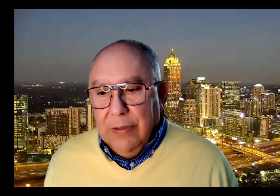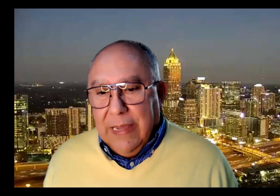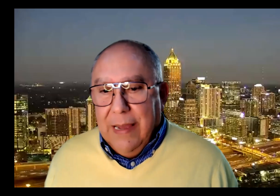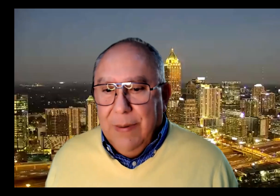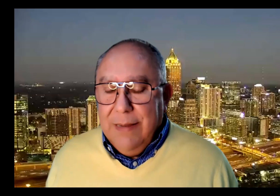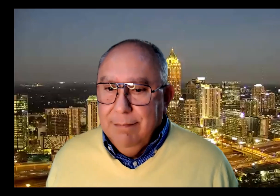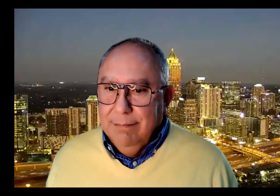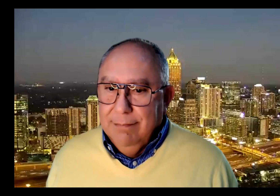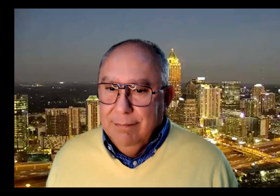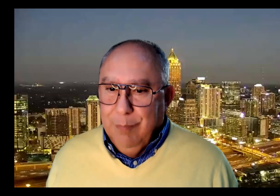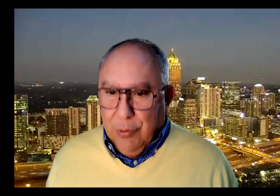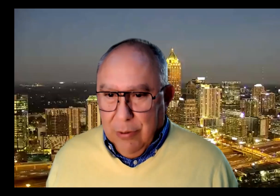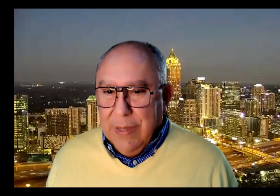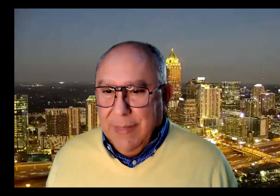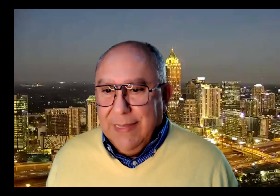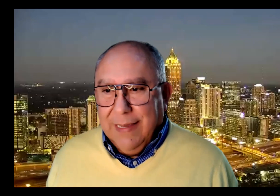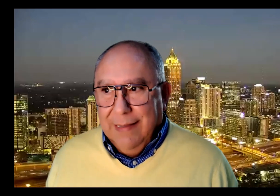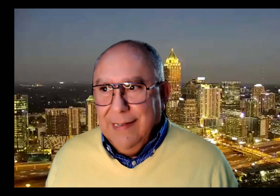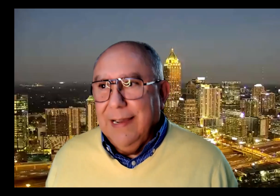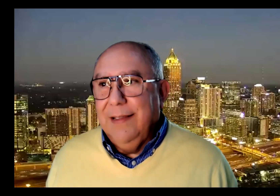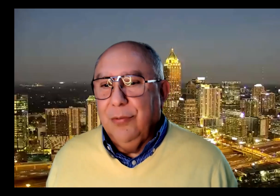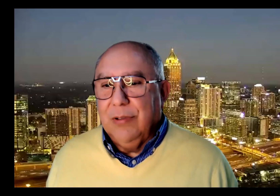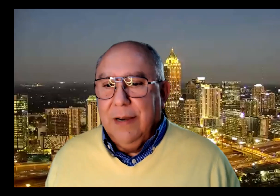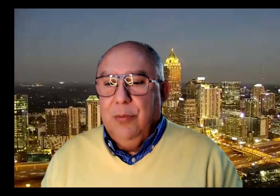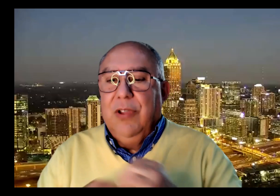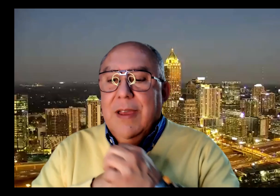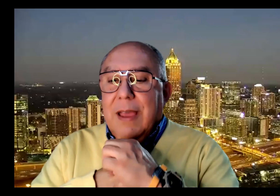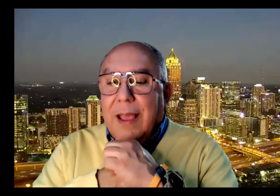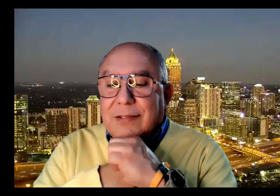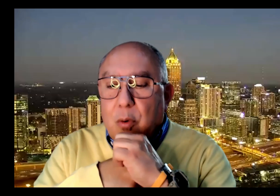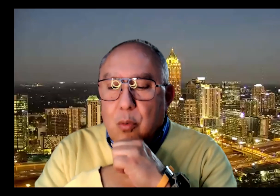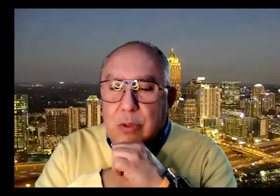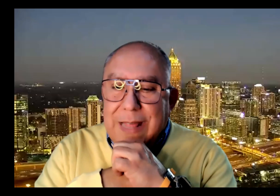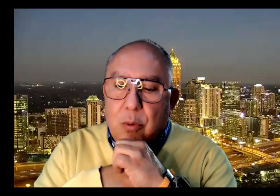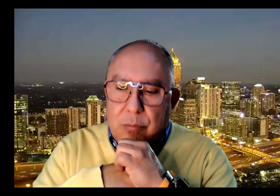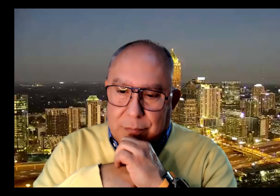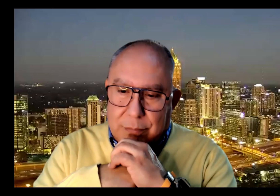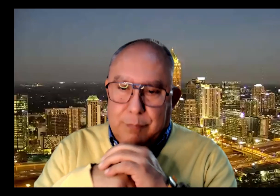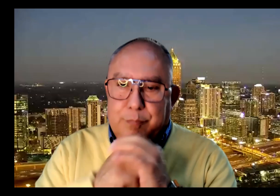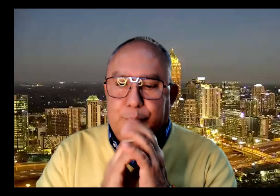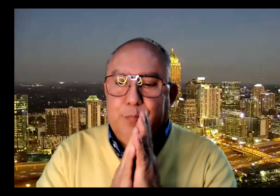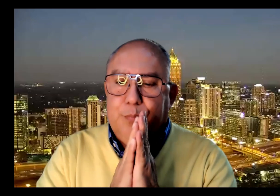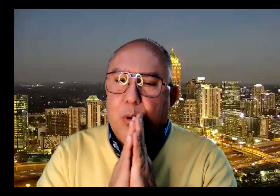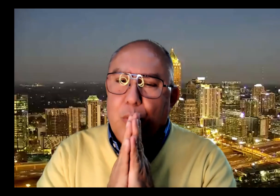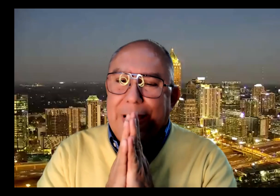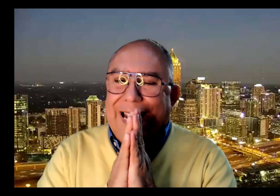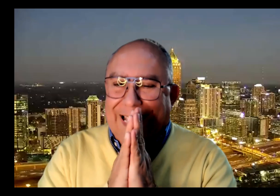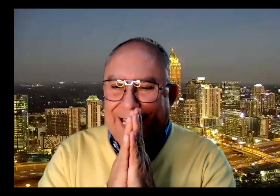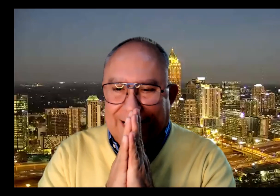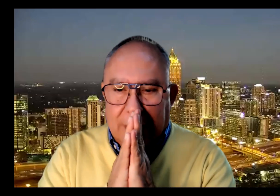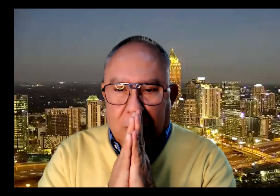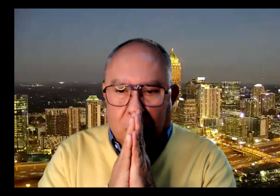No debe que hable, porque obviamente quien llega a esos cargos es prohibido por